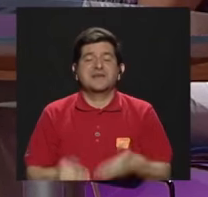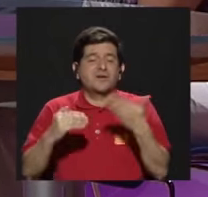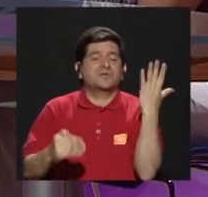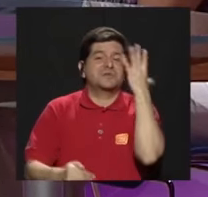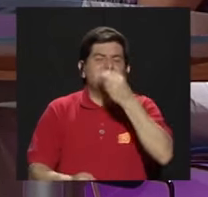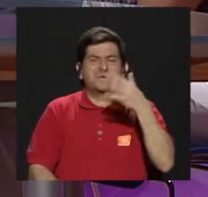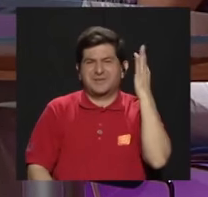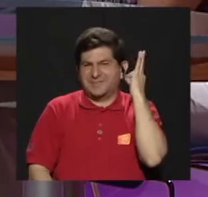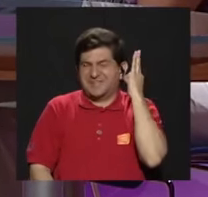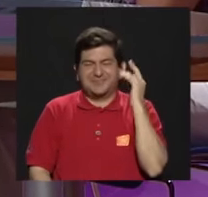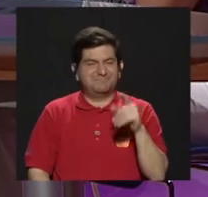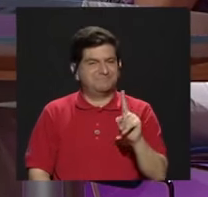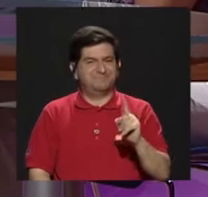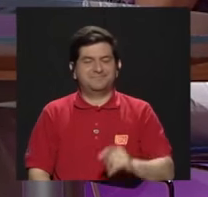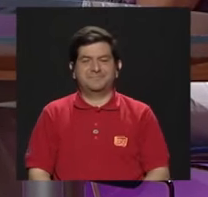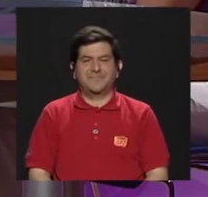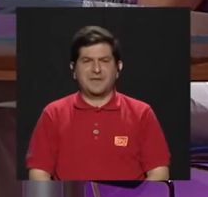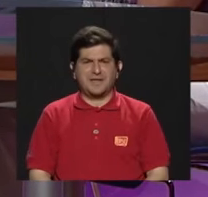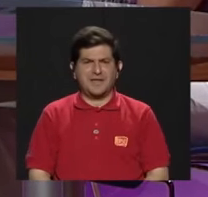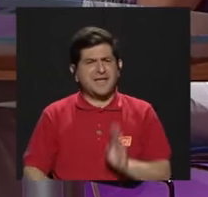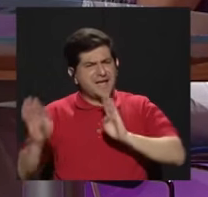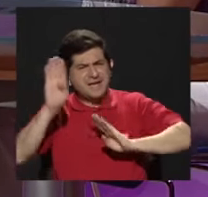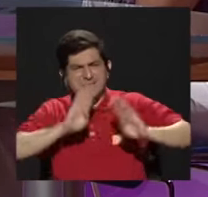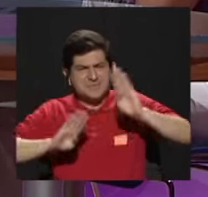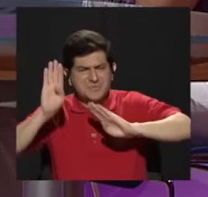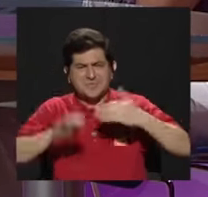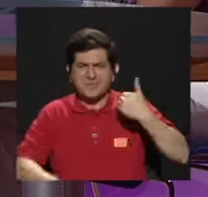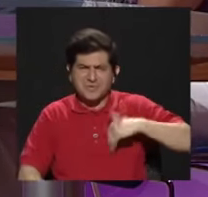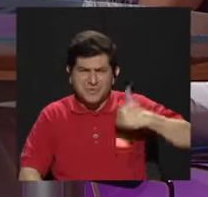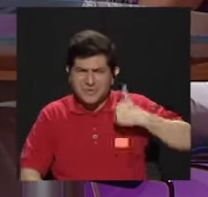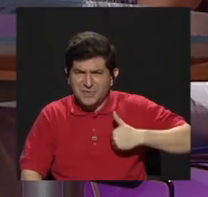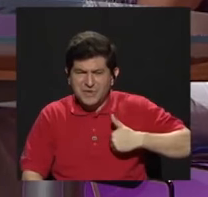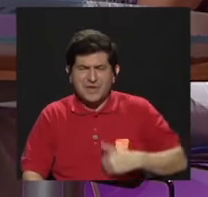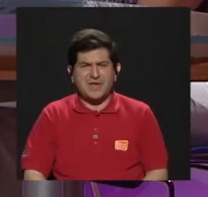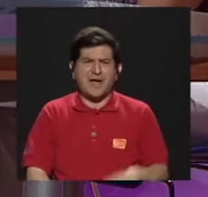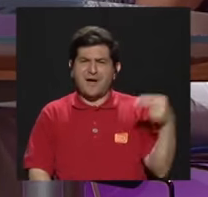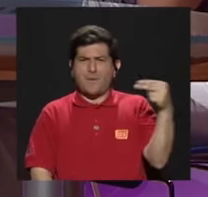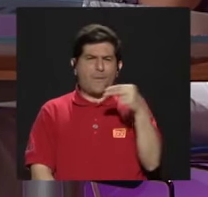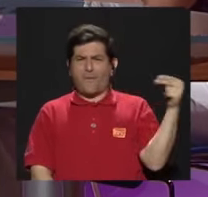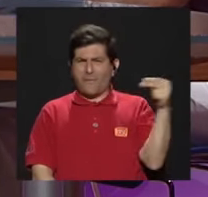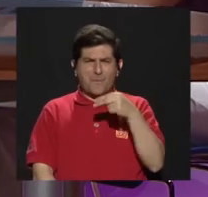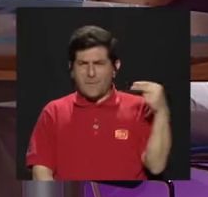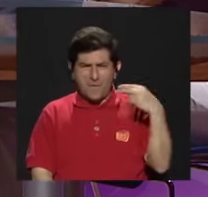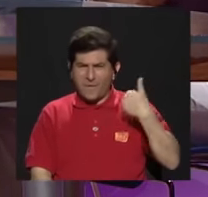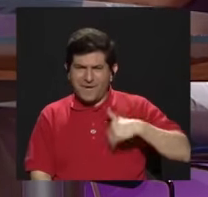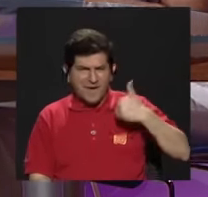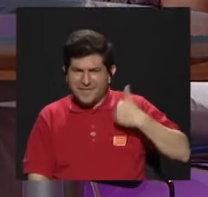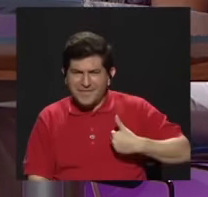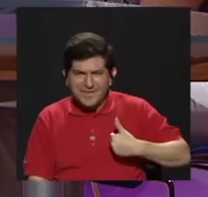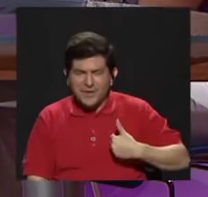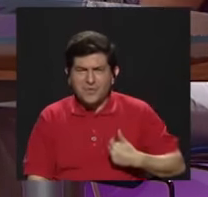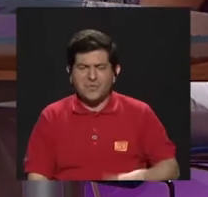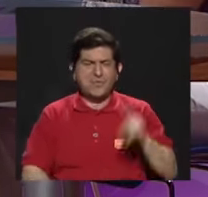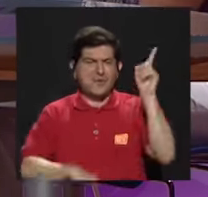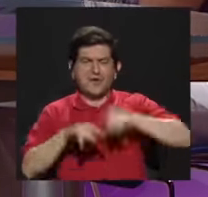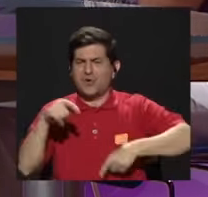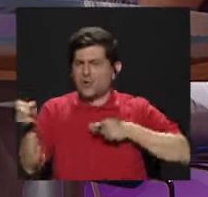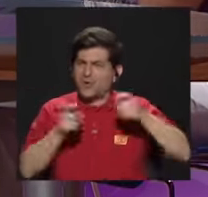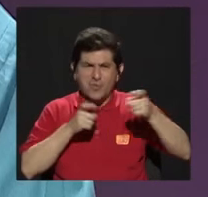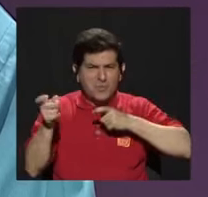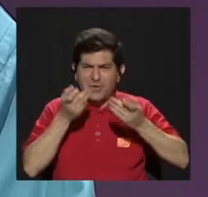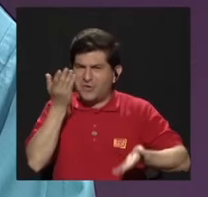es un asunto de la biología masculina? ¿Tiene que ver con las hormonas masculinas? ¿Es algo que un hombre no pueda controlar